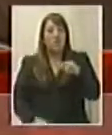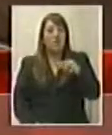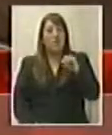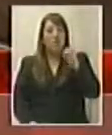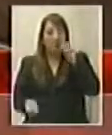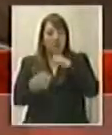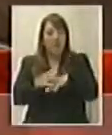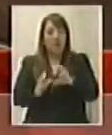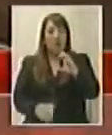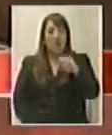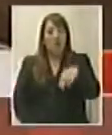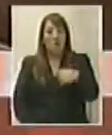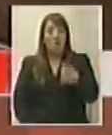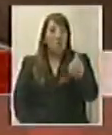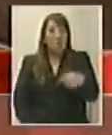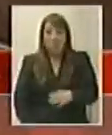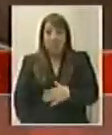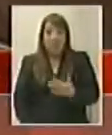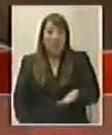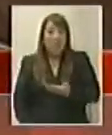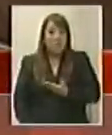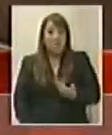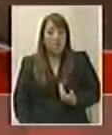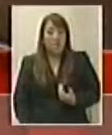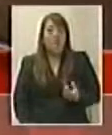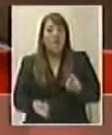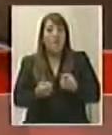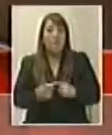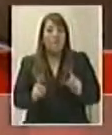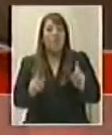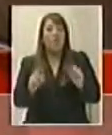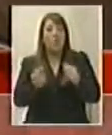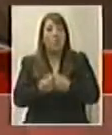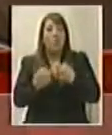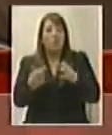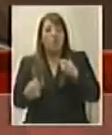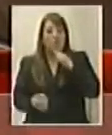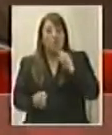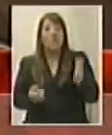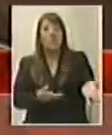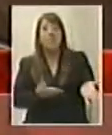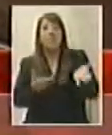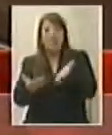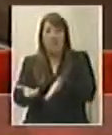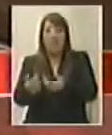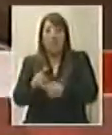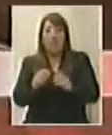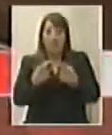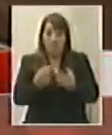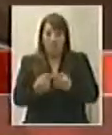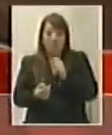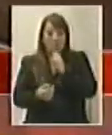Conga, no vinieron, señor presidente. Pero sin embargo, los voceros fueron invitados a una